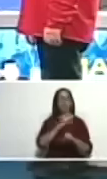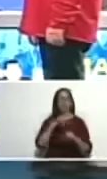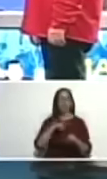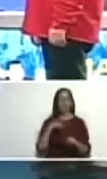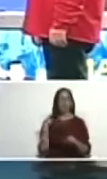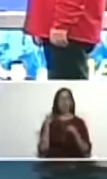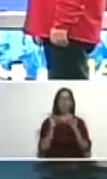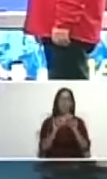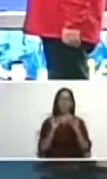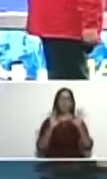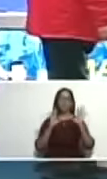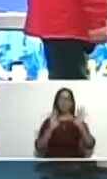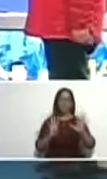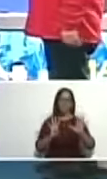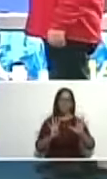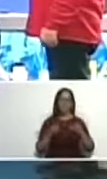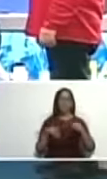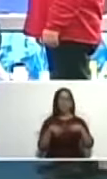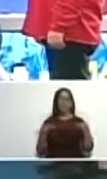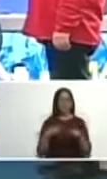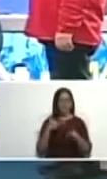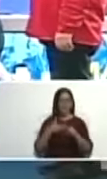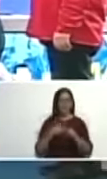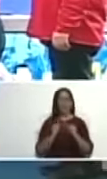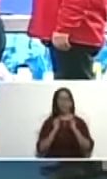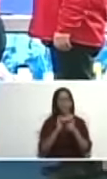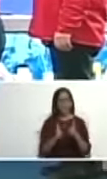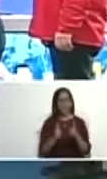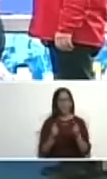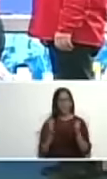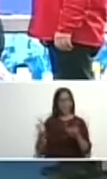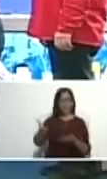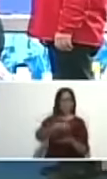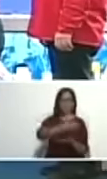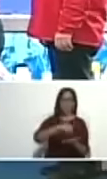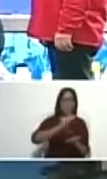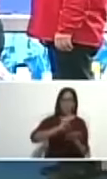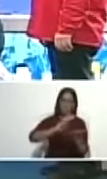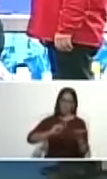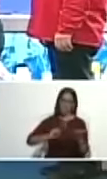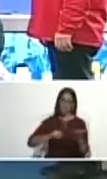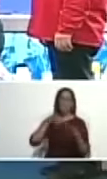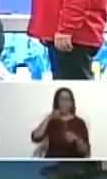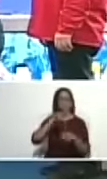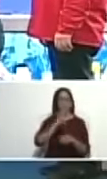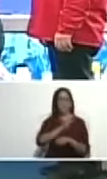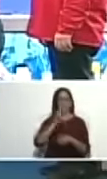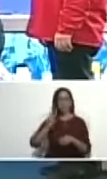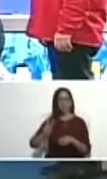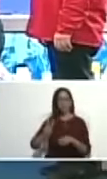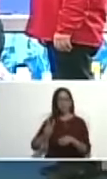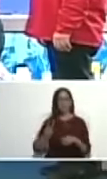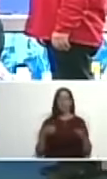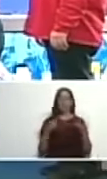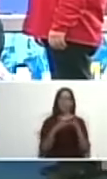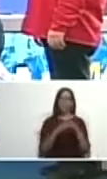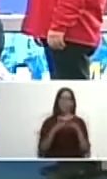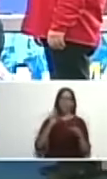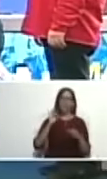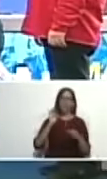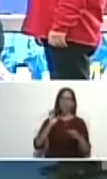mismo 19, en las áreas petroleras, arrancamos con la recolección de firmas. Y el día lunes 22, el compañero Rafael Tellechea hizo